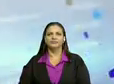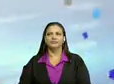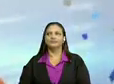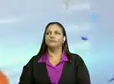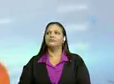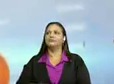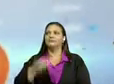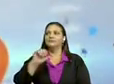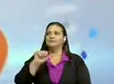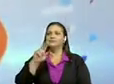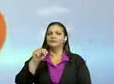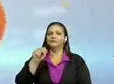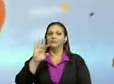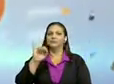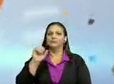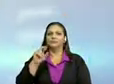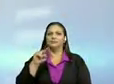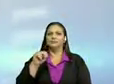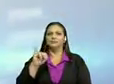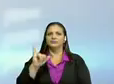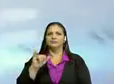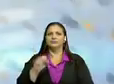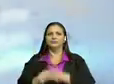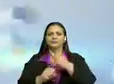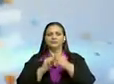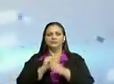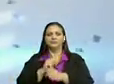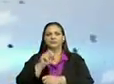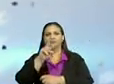Anthony Yamal, 27 años.